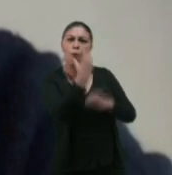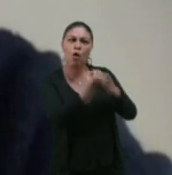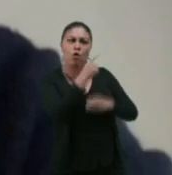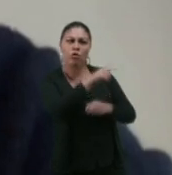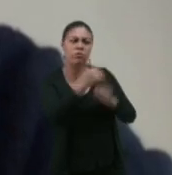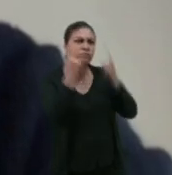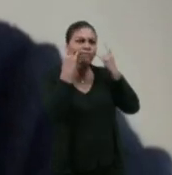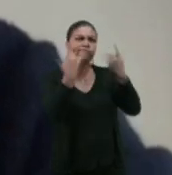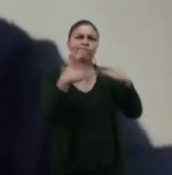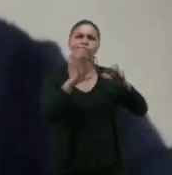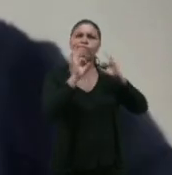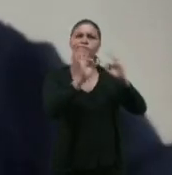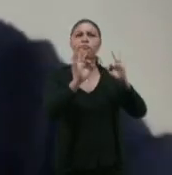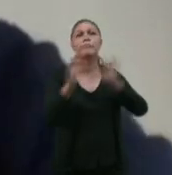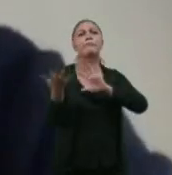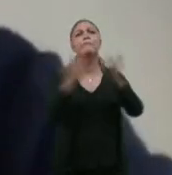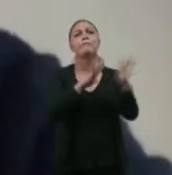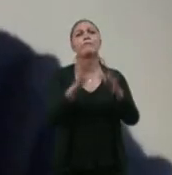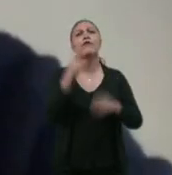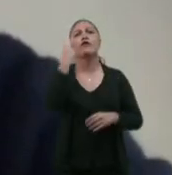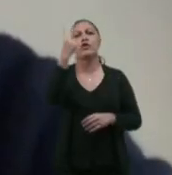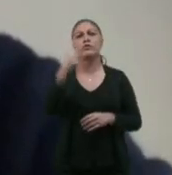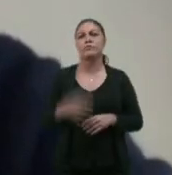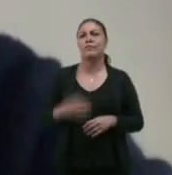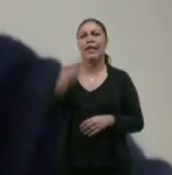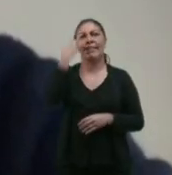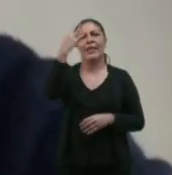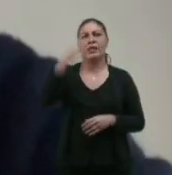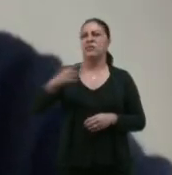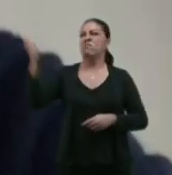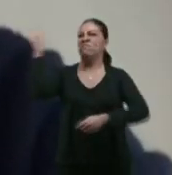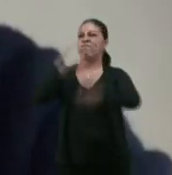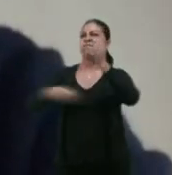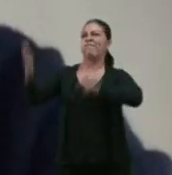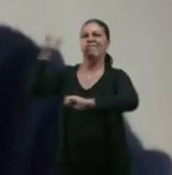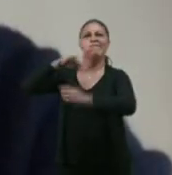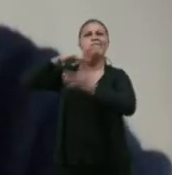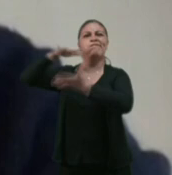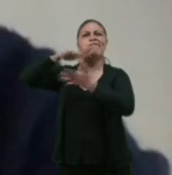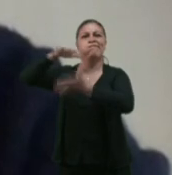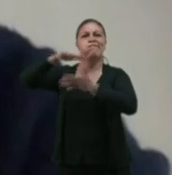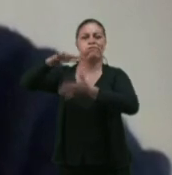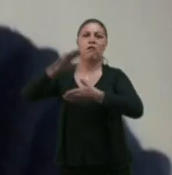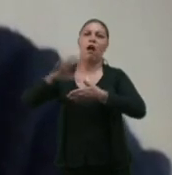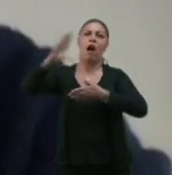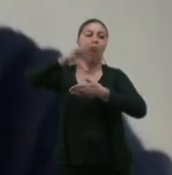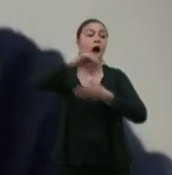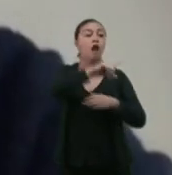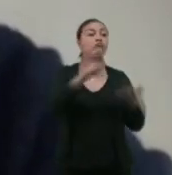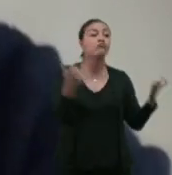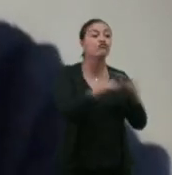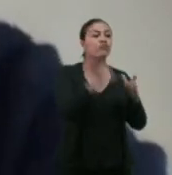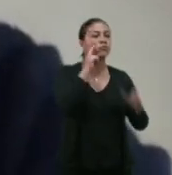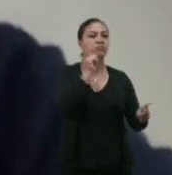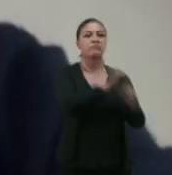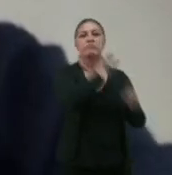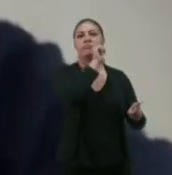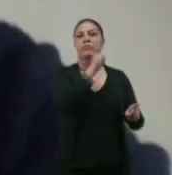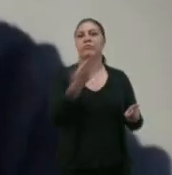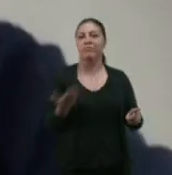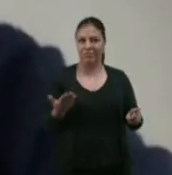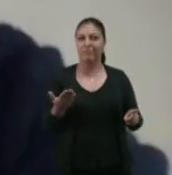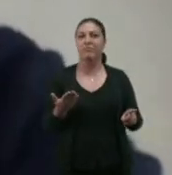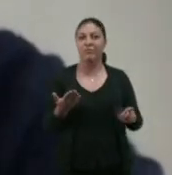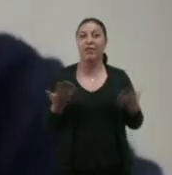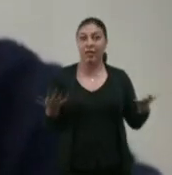había dos o tres cadenas que controlaban el comercio en América Latina, ¿no? Y que ese comercio, como decíamos antes, no es que estaba en todo el país, pero sino